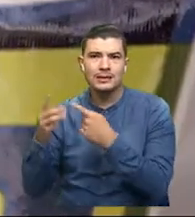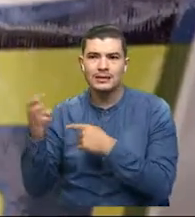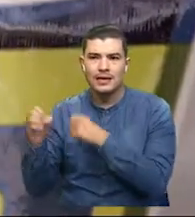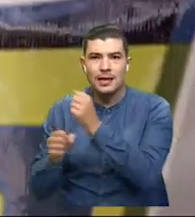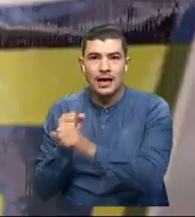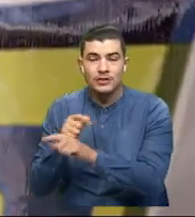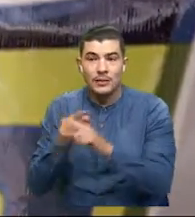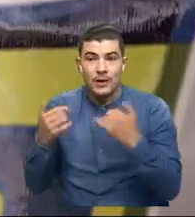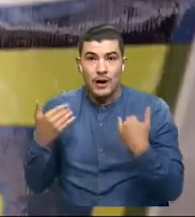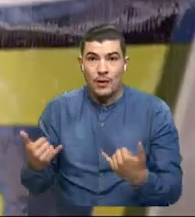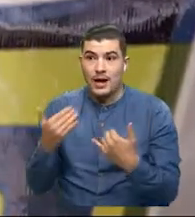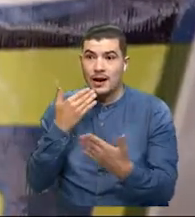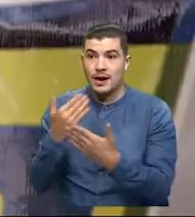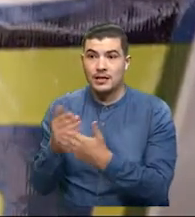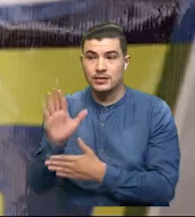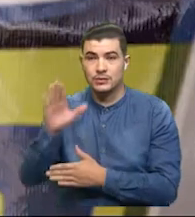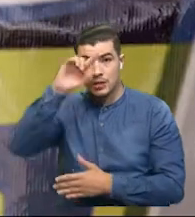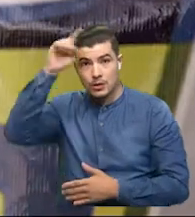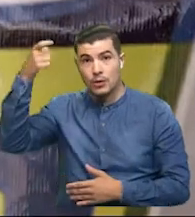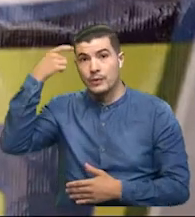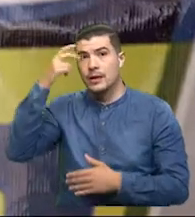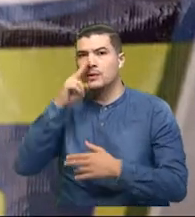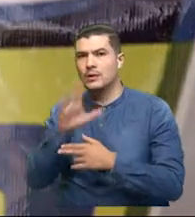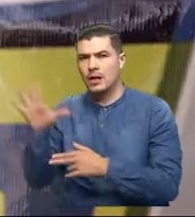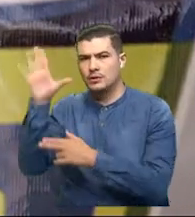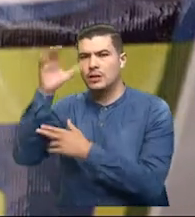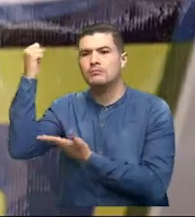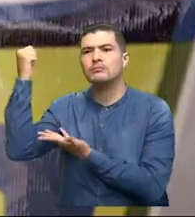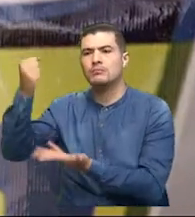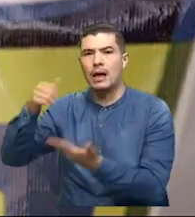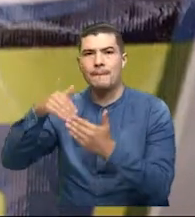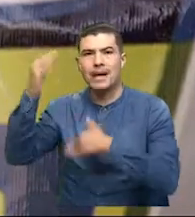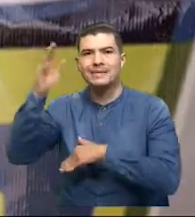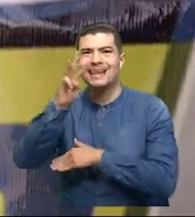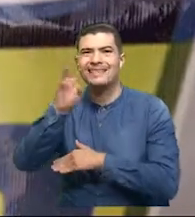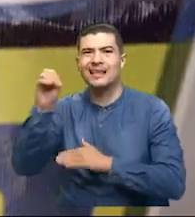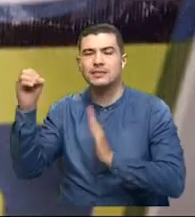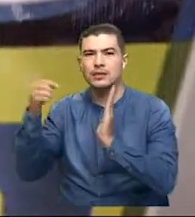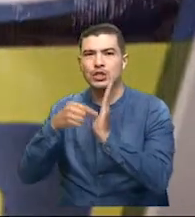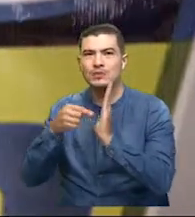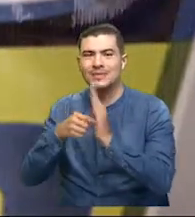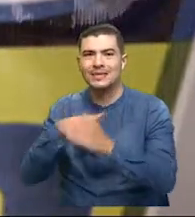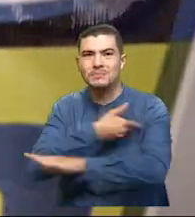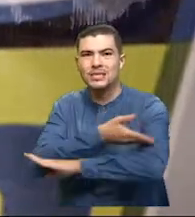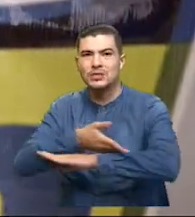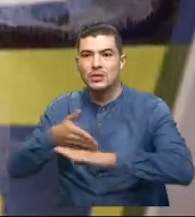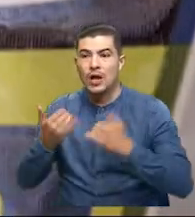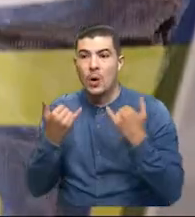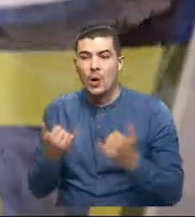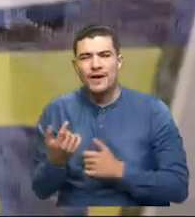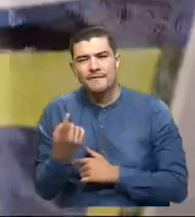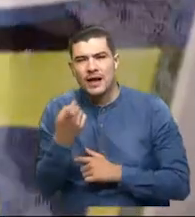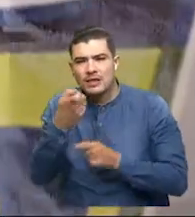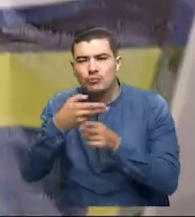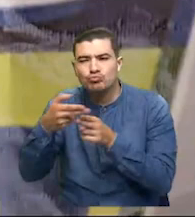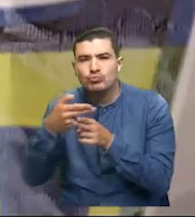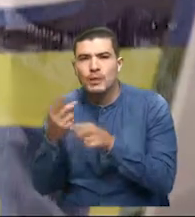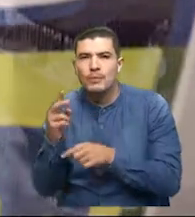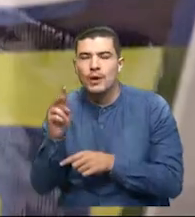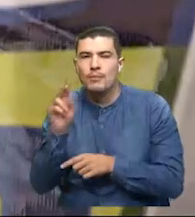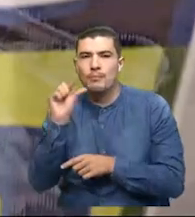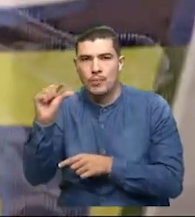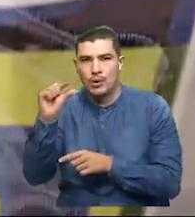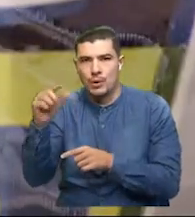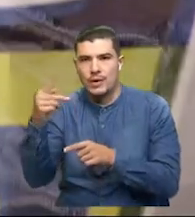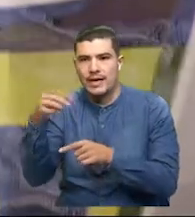gracias al gobierno nacional, que ha invertido más de 300 mil millones de pesos, hoy nos faltan unos pocos kilómetros para